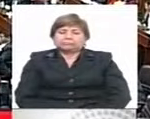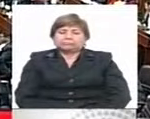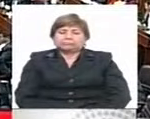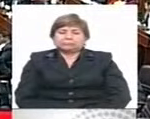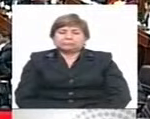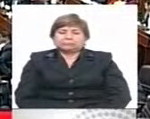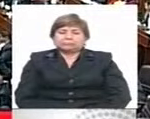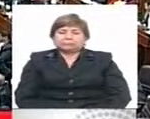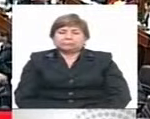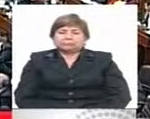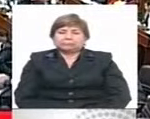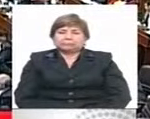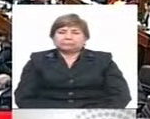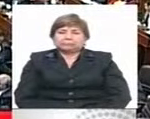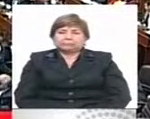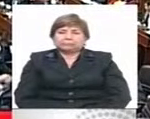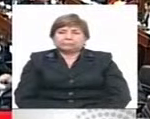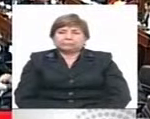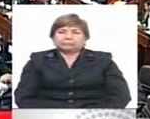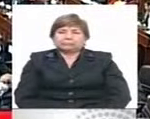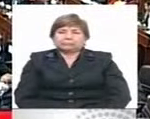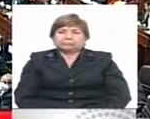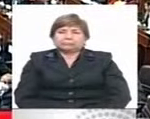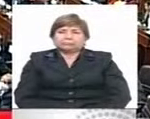¿Dónde está acá, verdad? Para hablar.